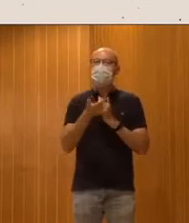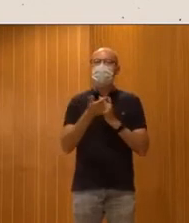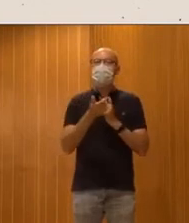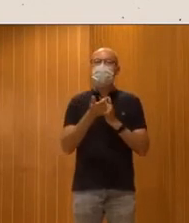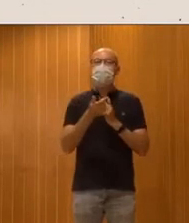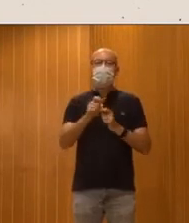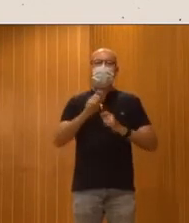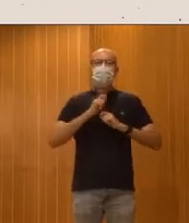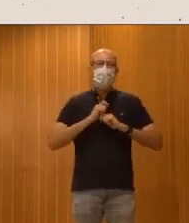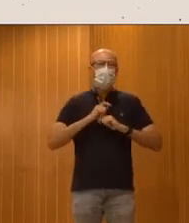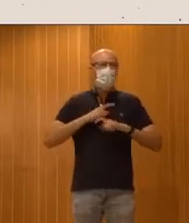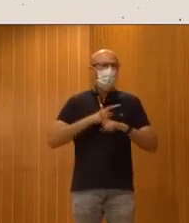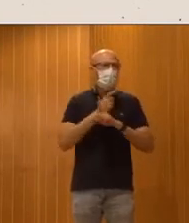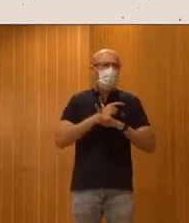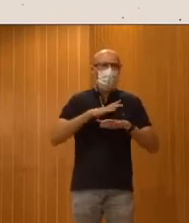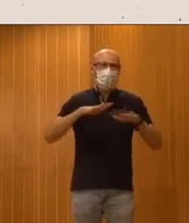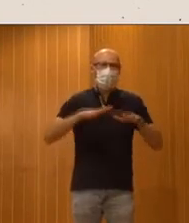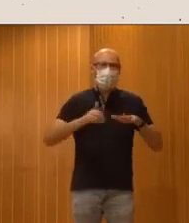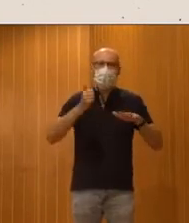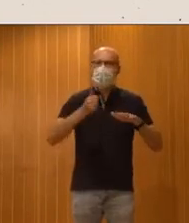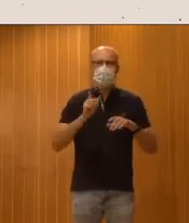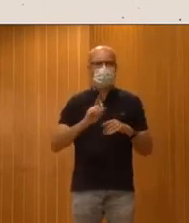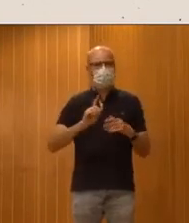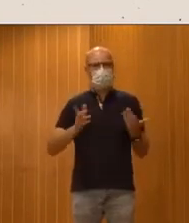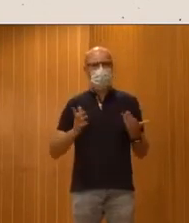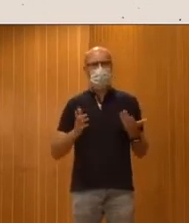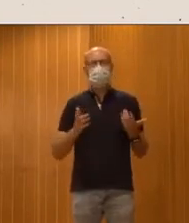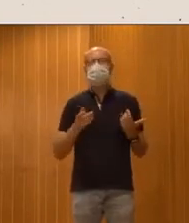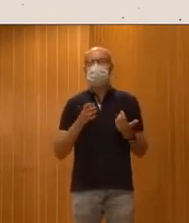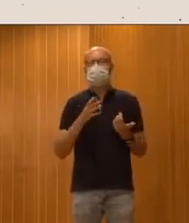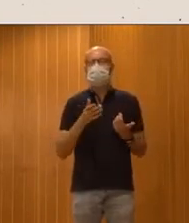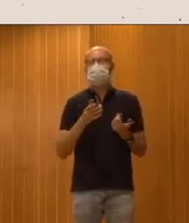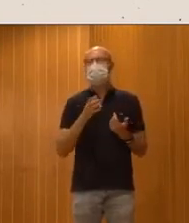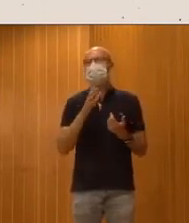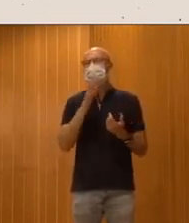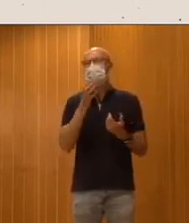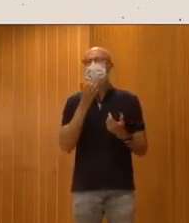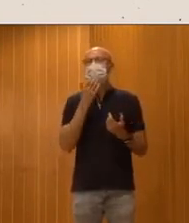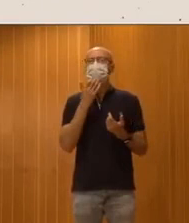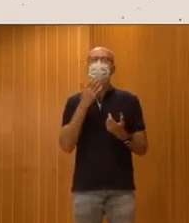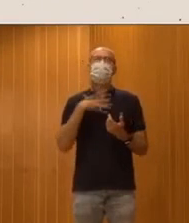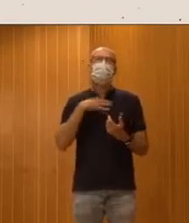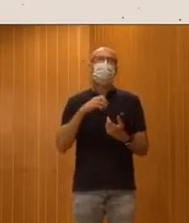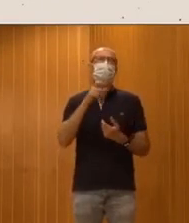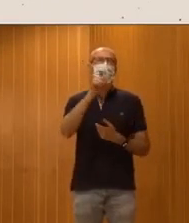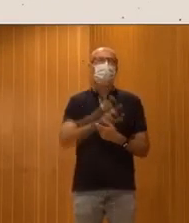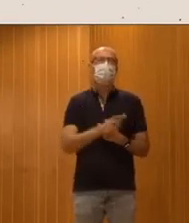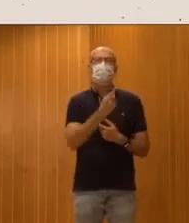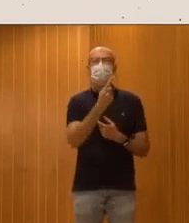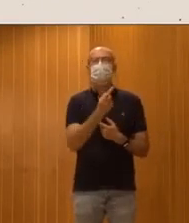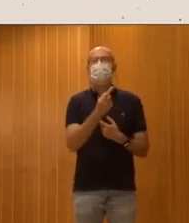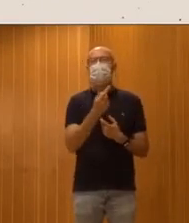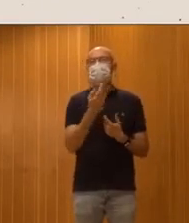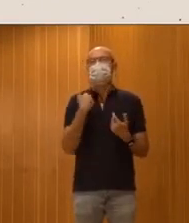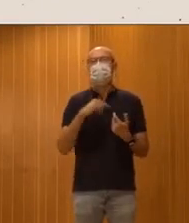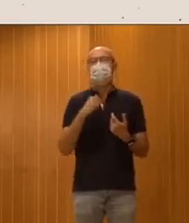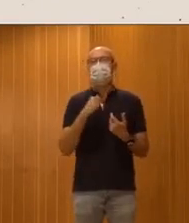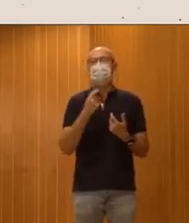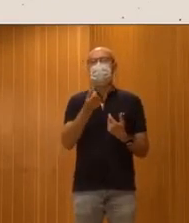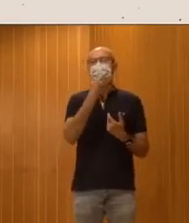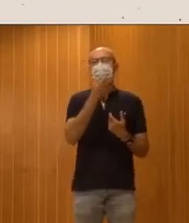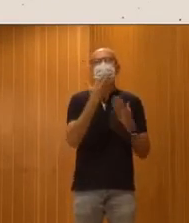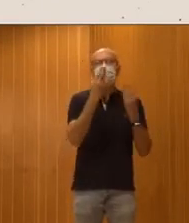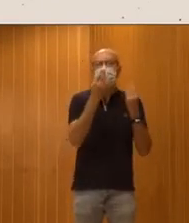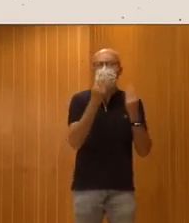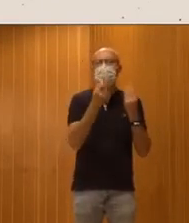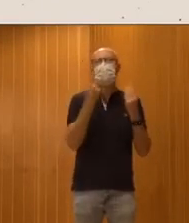agitación, o sea, porque claro, podría alguna persona enamorada de los psicofármacos indiscriminados pensar que